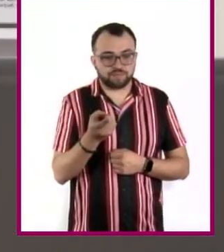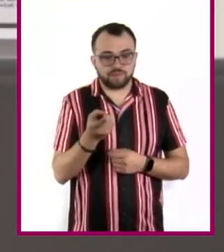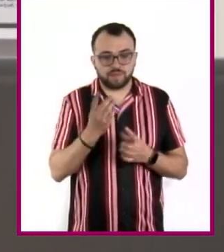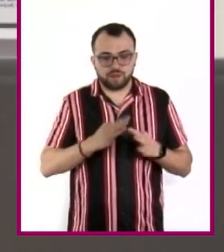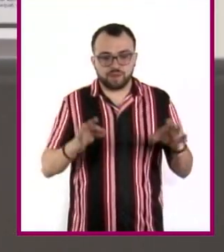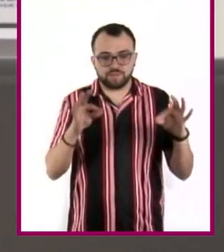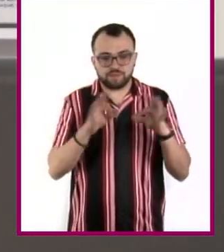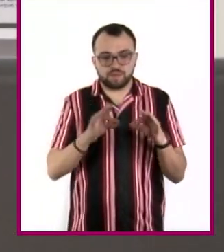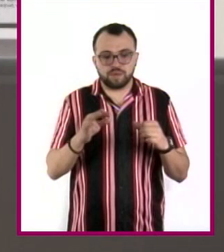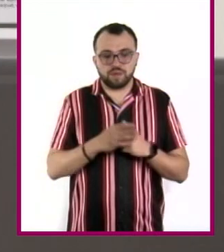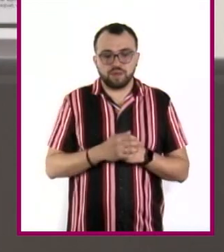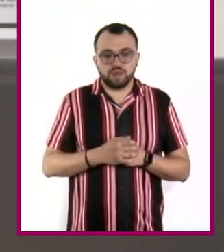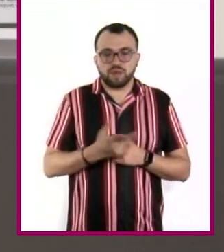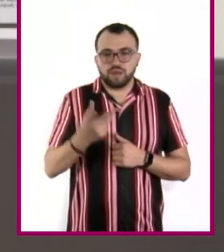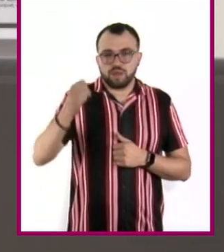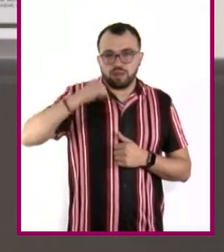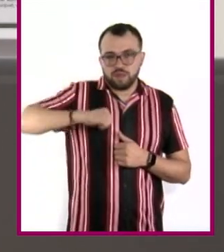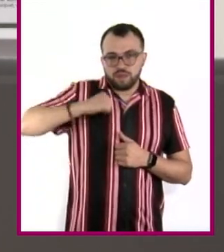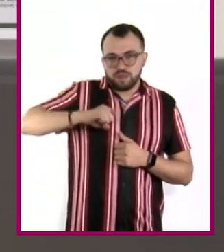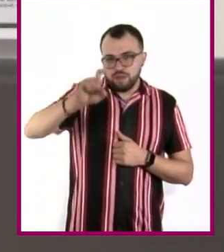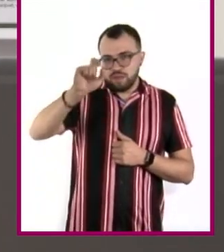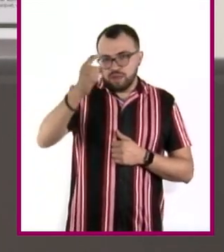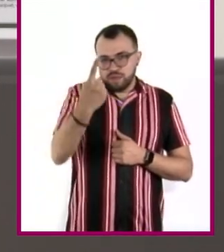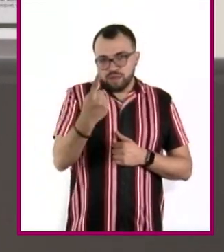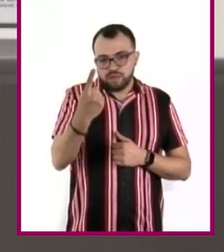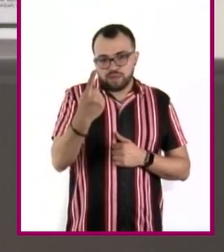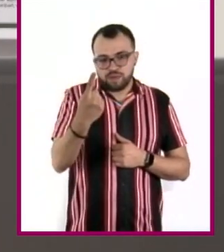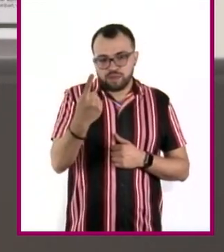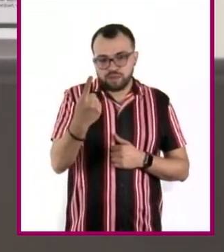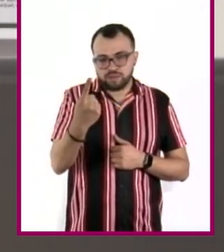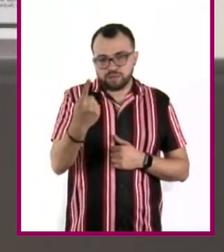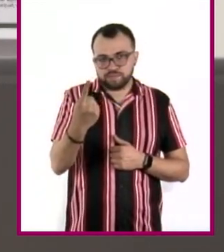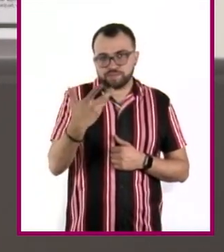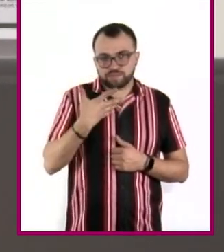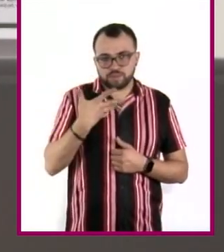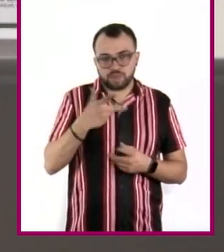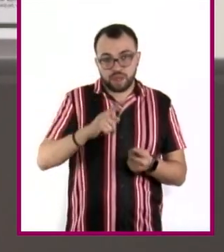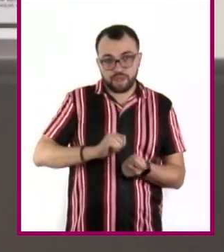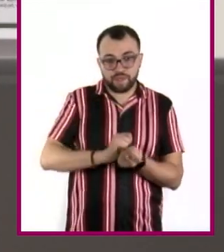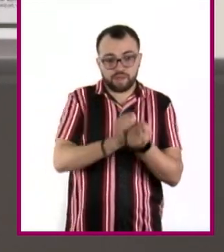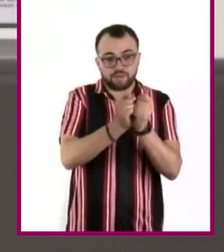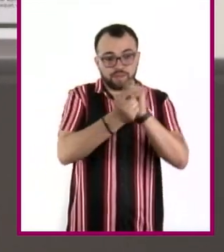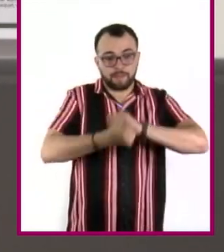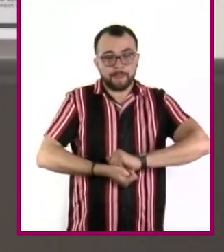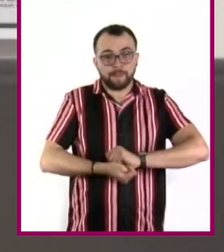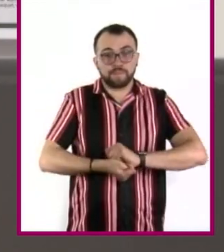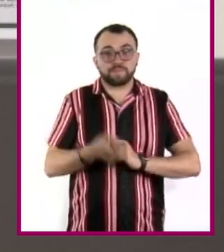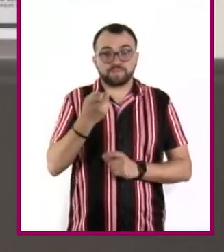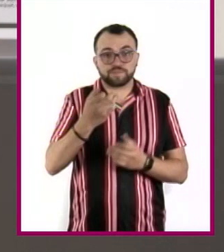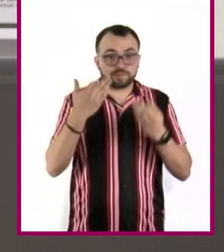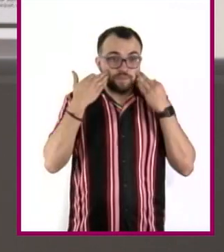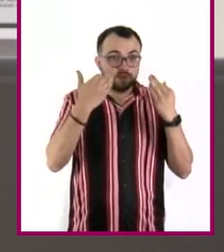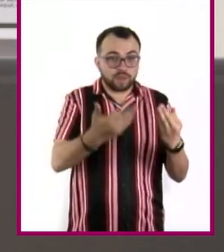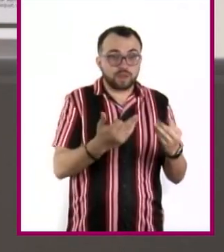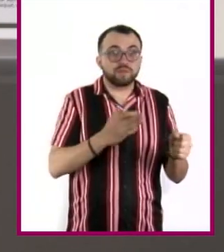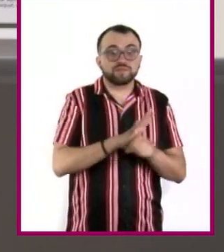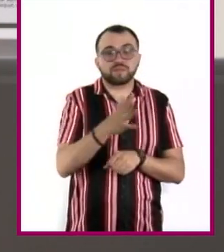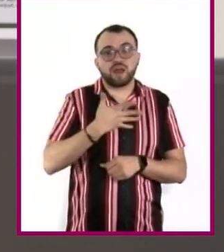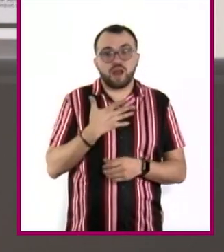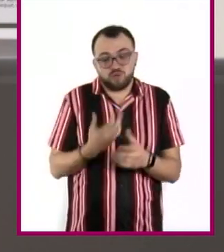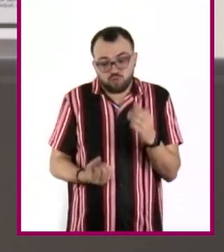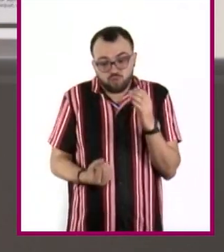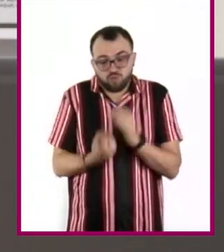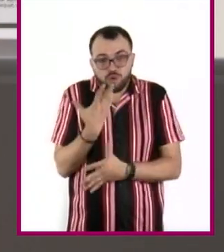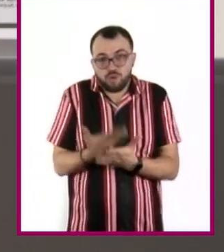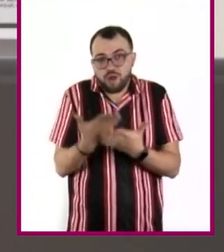sistema internacional del siglo XXI se encuentra en plena transformación. Aquí se afirma que nos encontramos en una reorganización